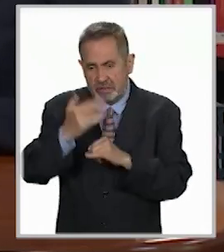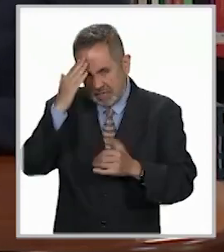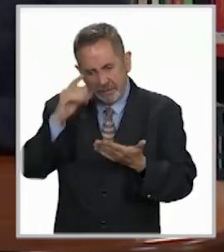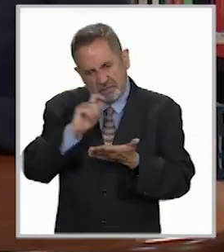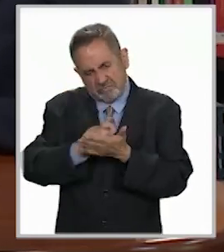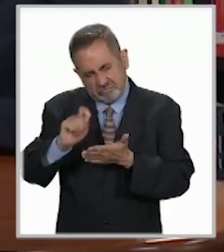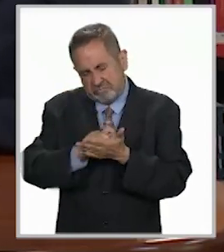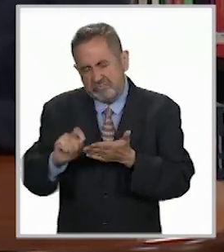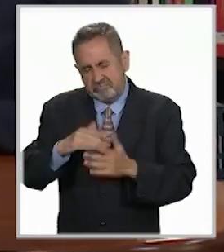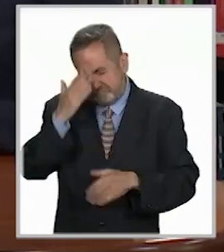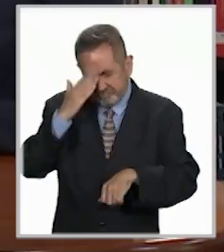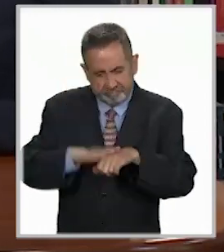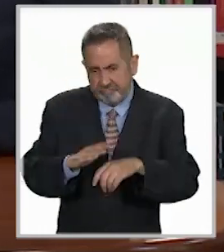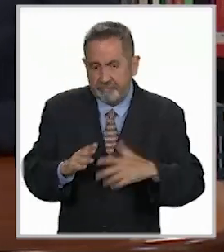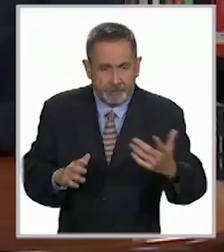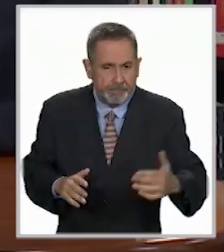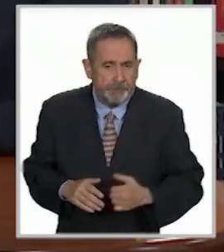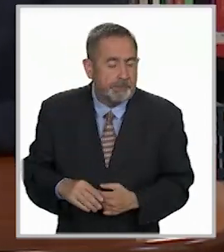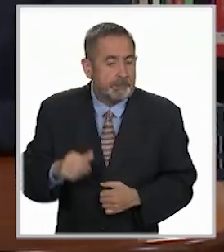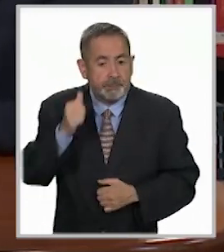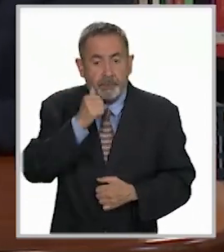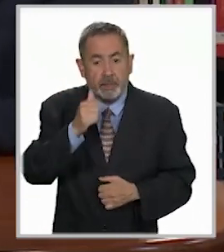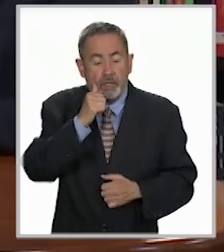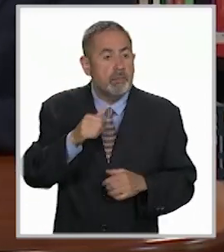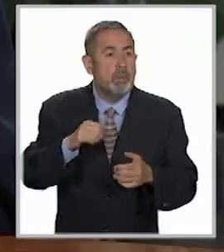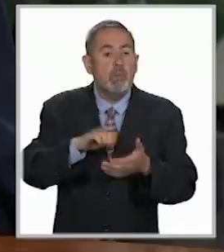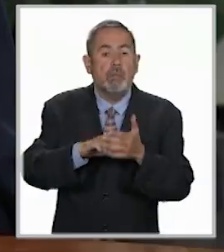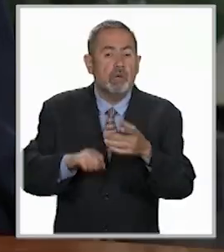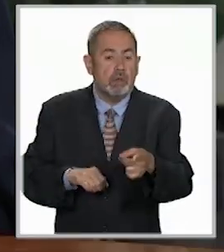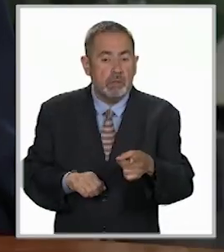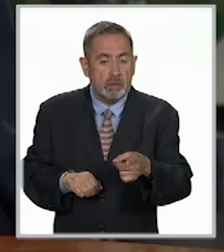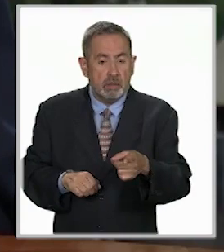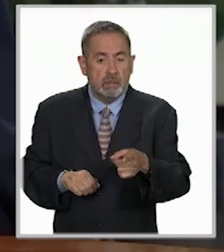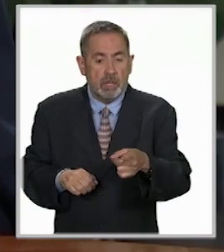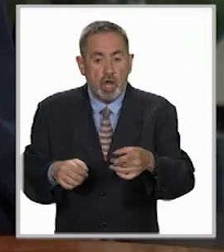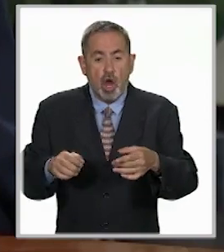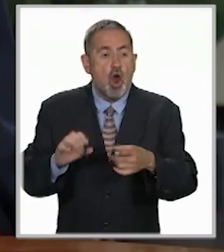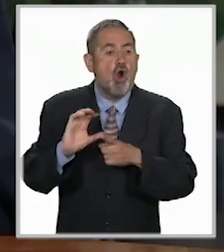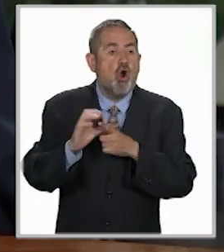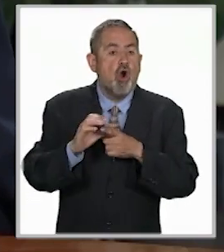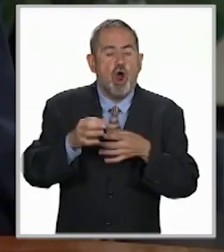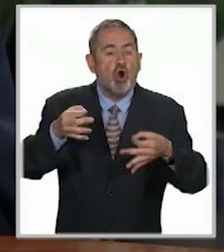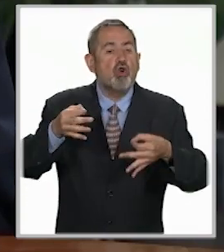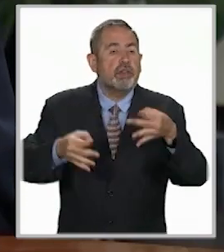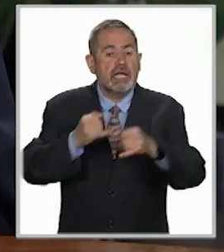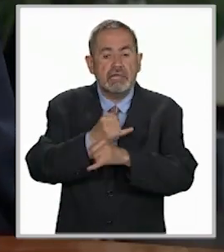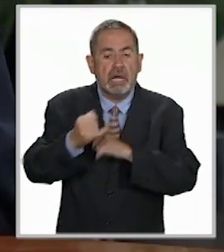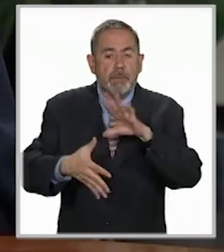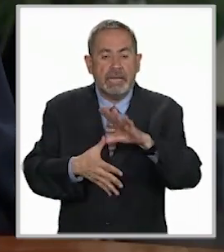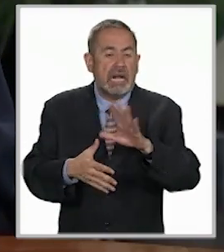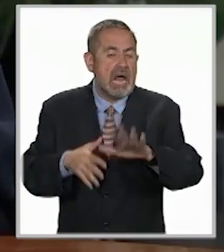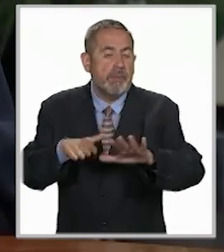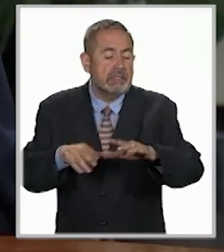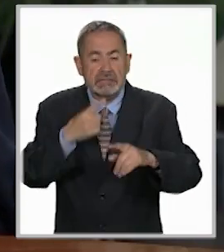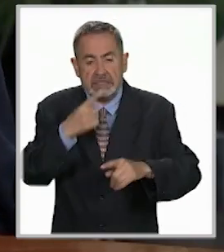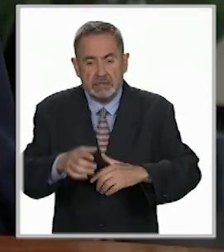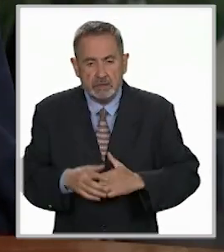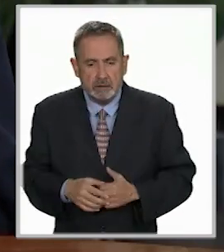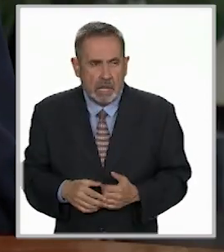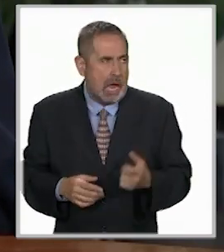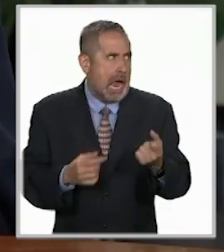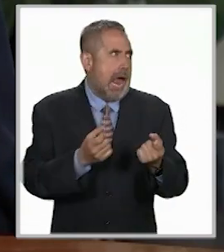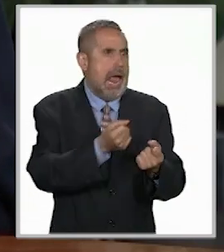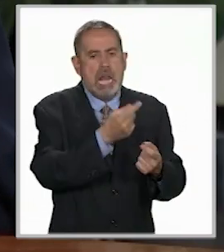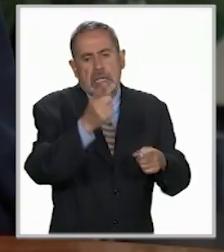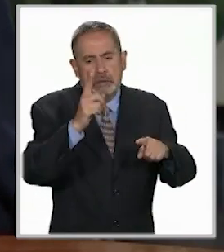todo internacionalista sabe recitar. Y eso sucede mucho, por ejemplo, frente a la Corte Interamericana, ¿no? Cuando